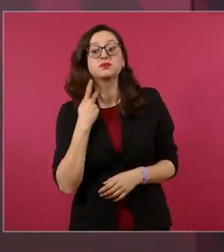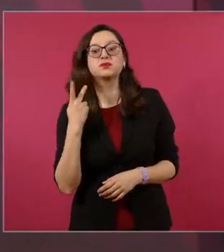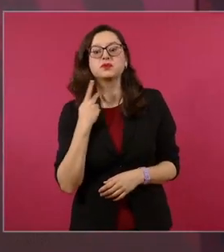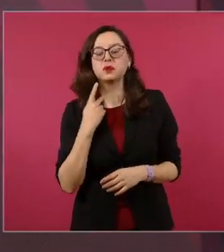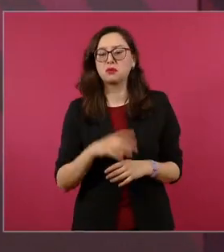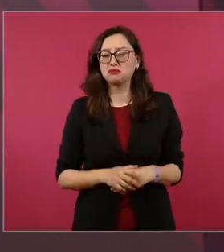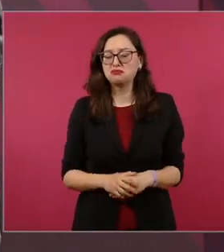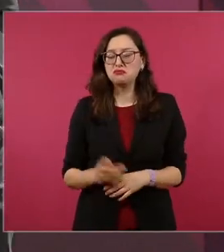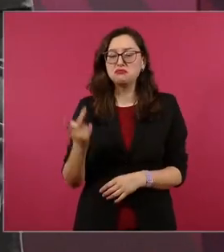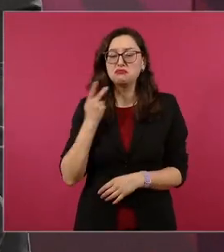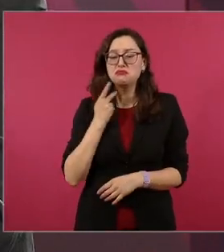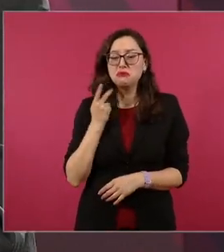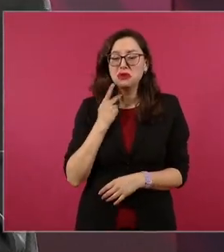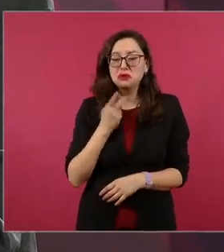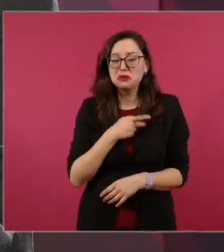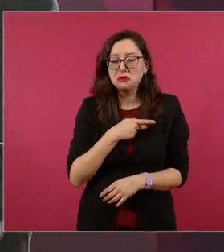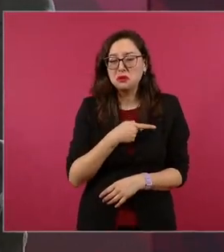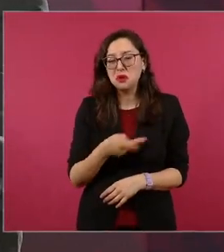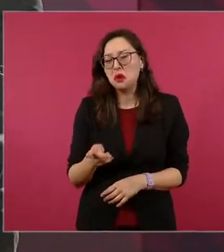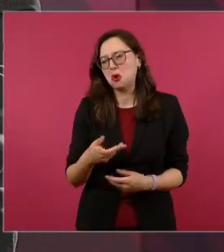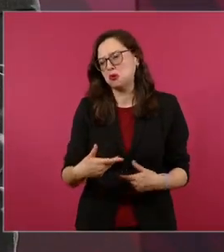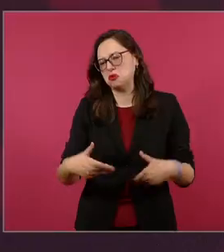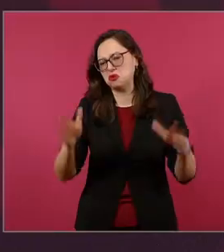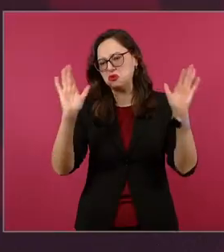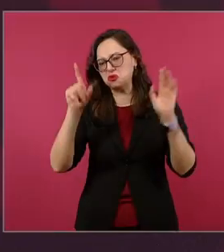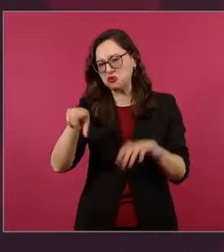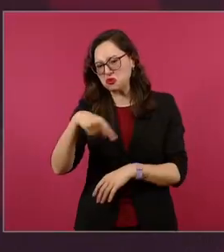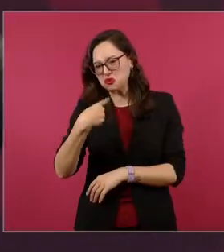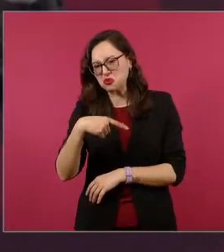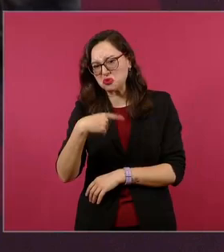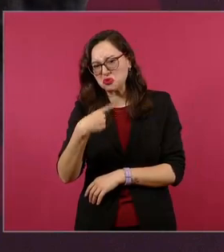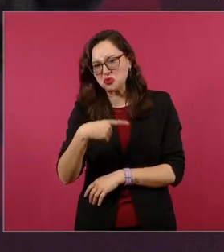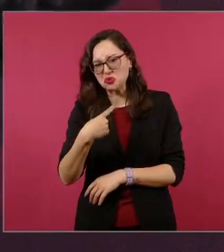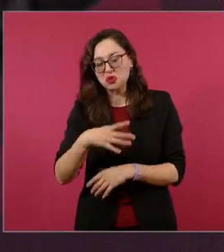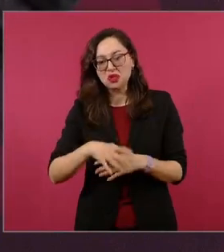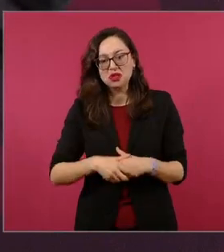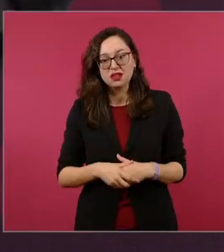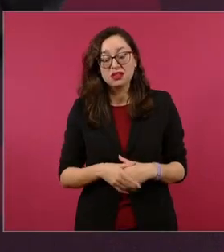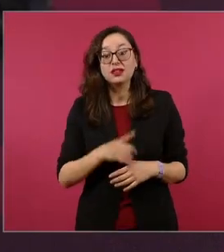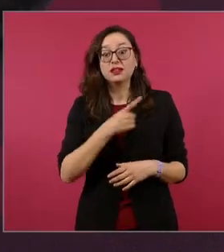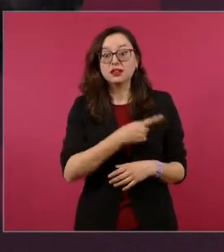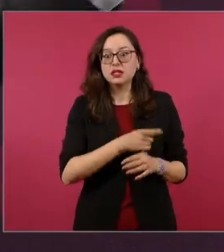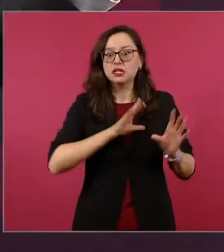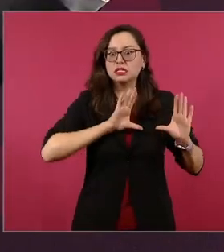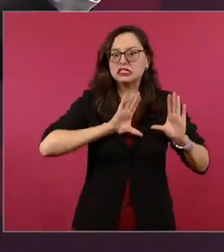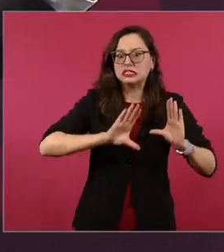político pobre, pobre político. Y ahí viene la escuela.